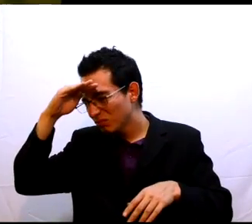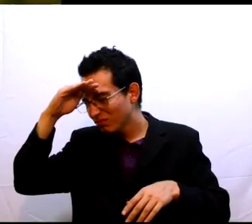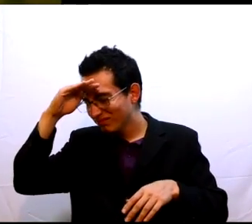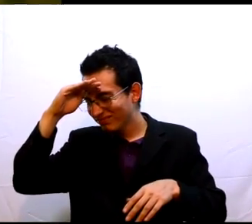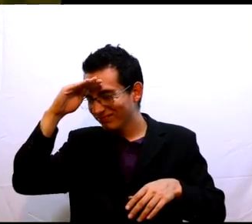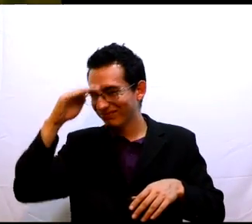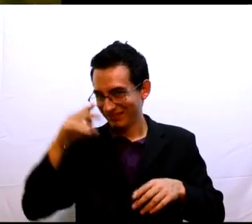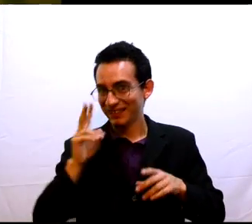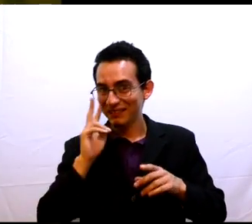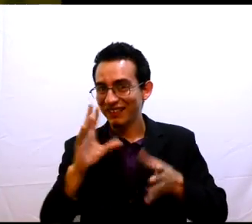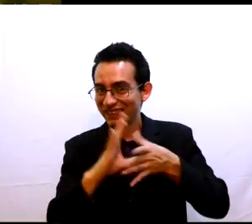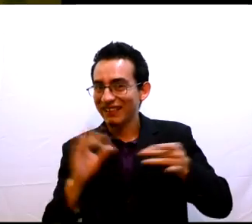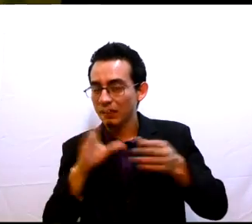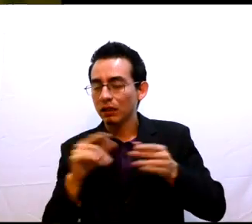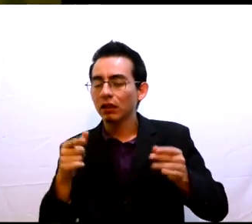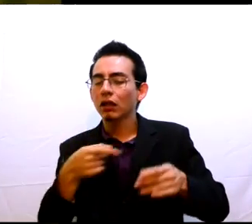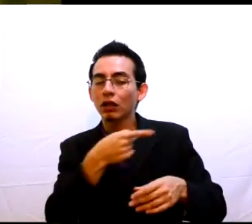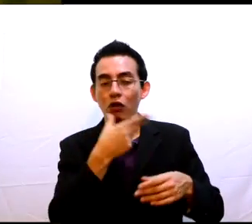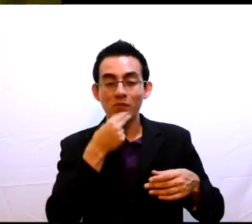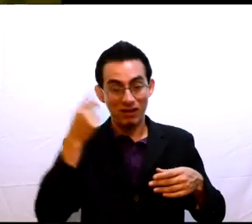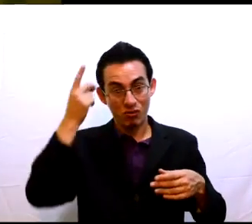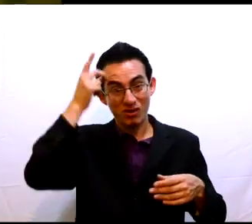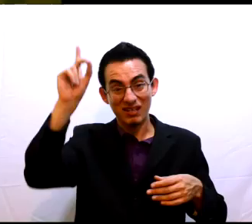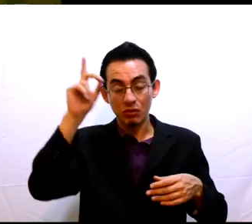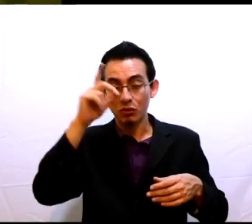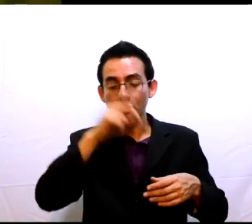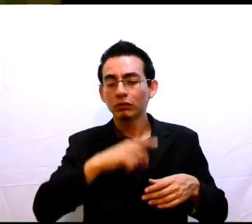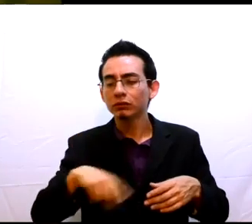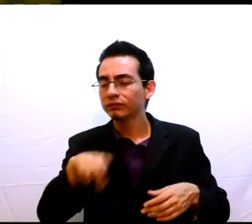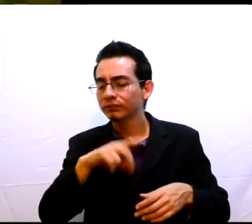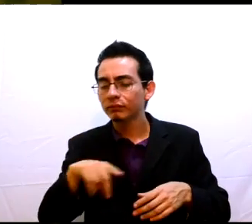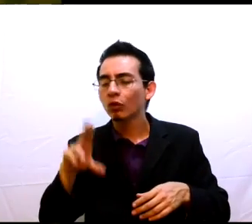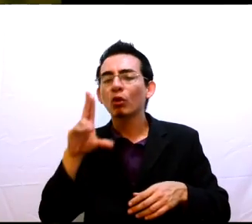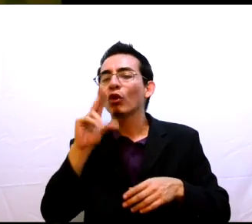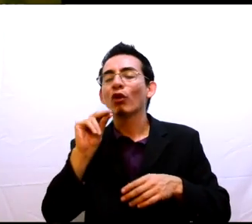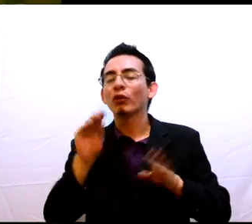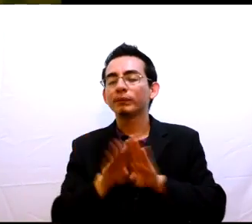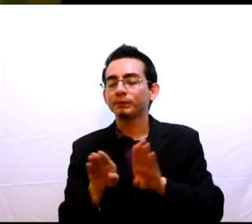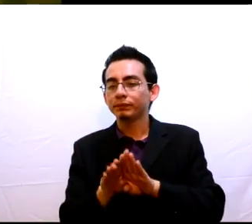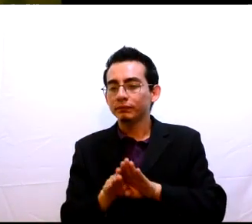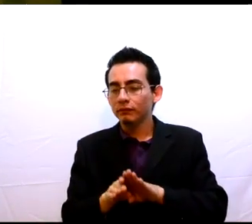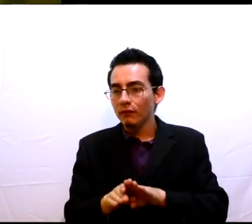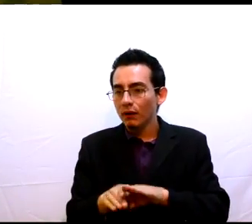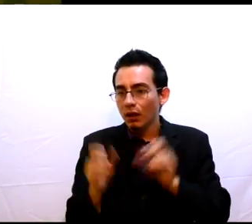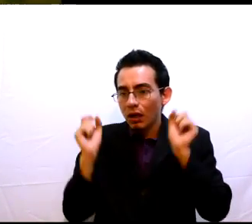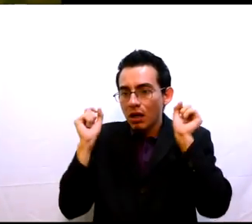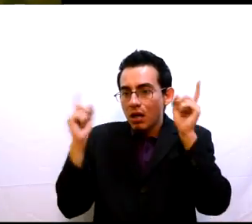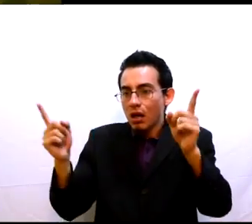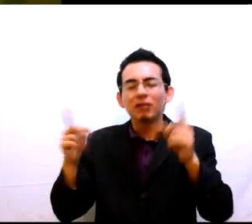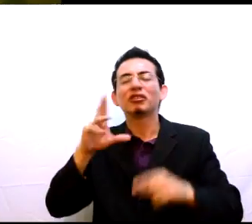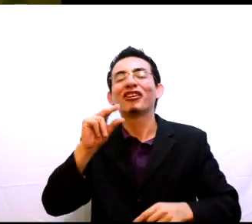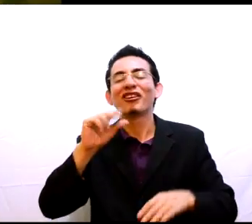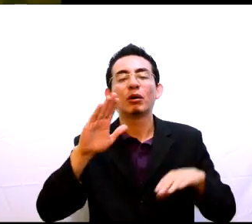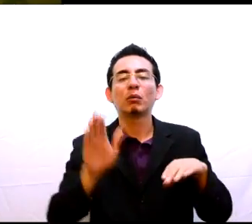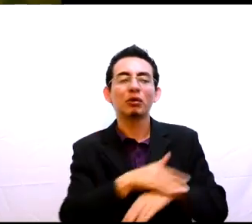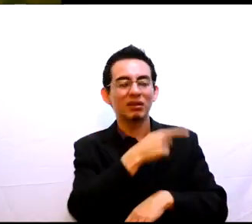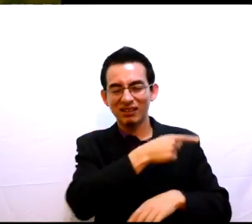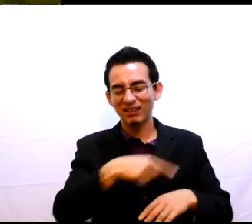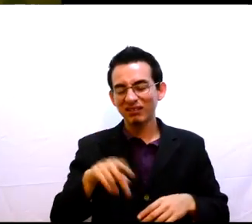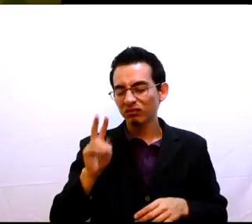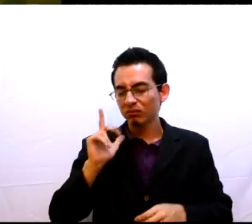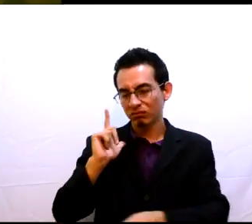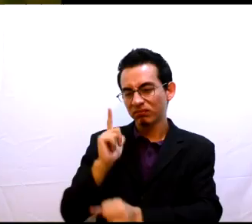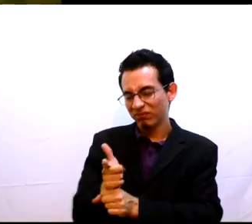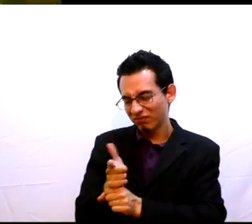a que lo alabó porque hizo sus tranzas sino por lo que pensó hacer de una